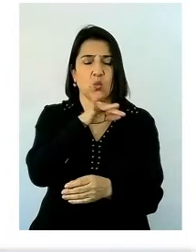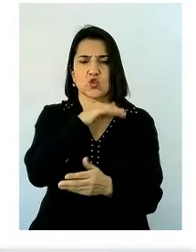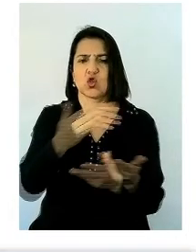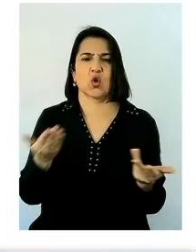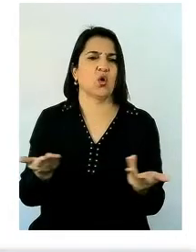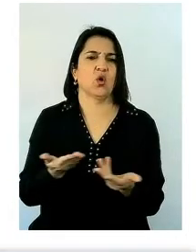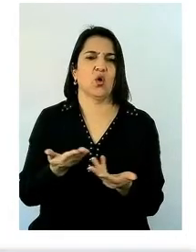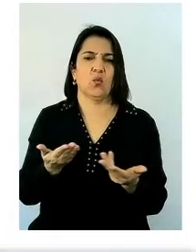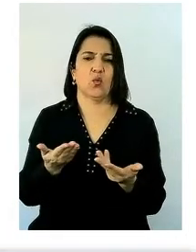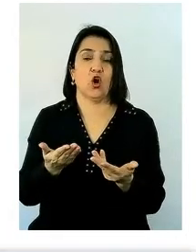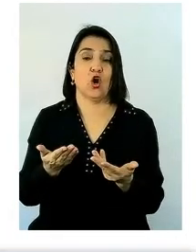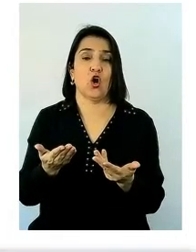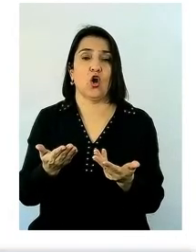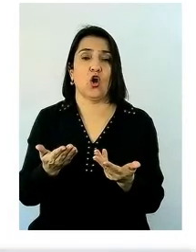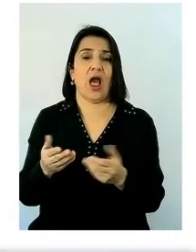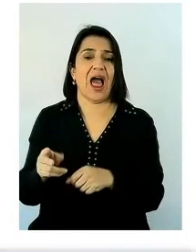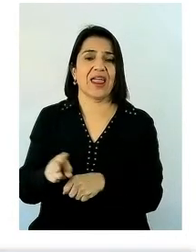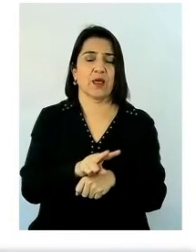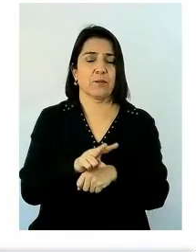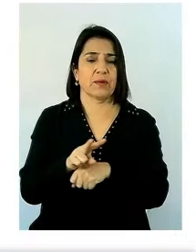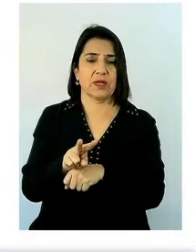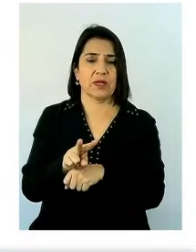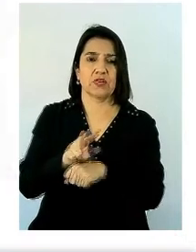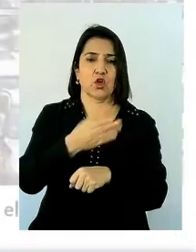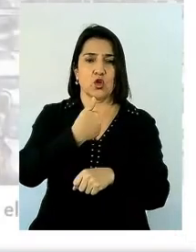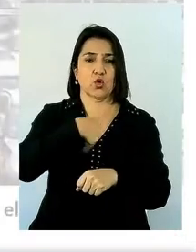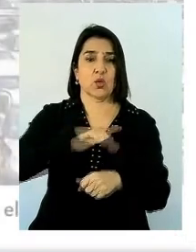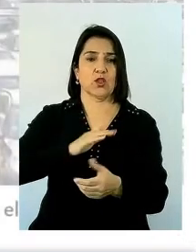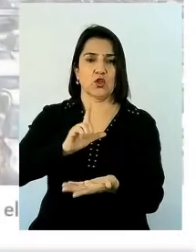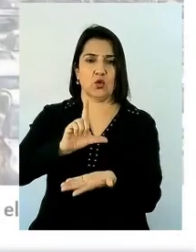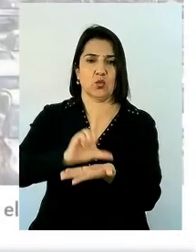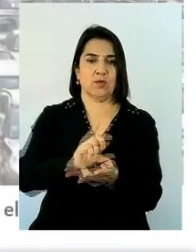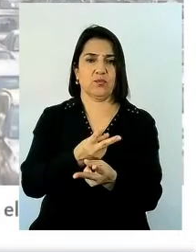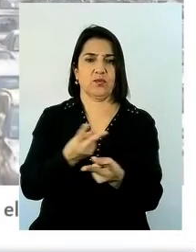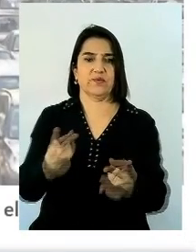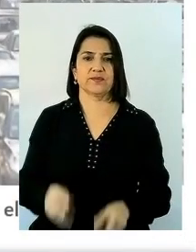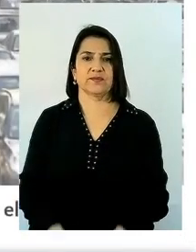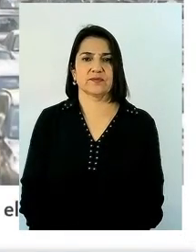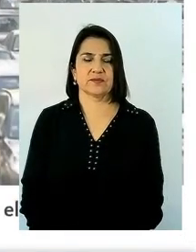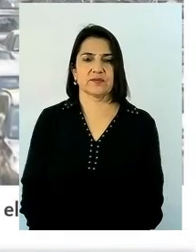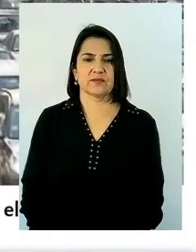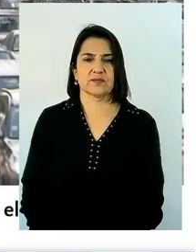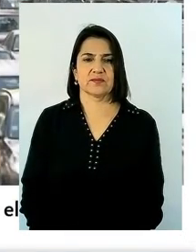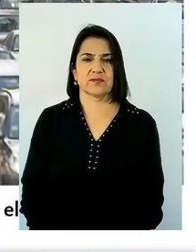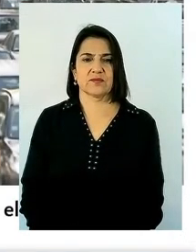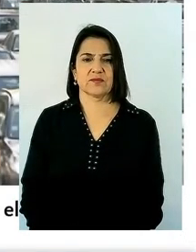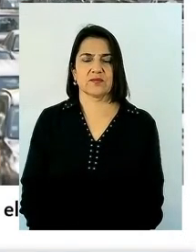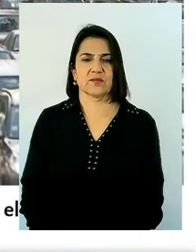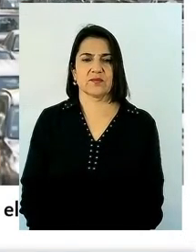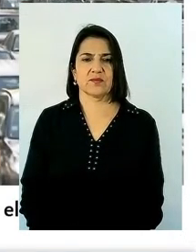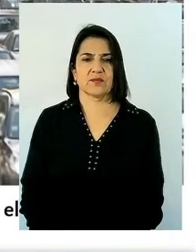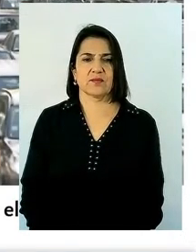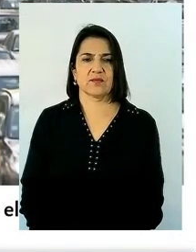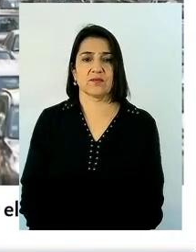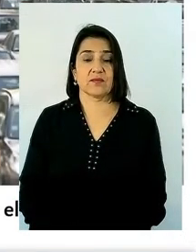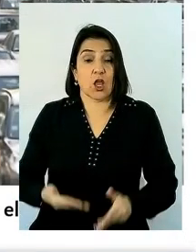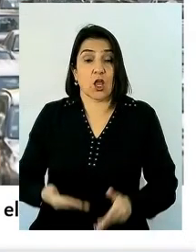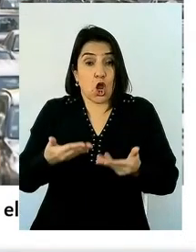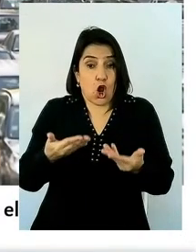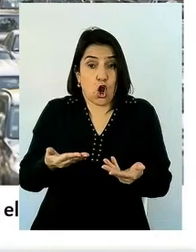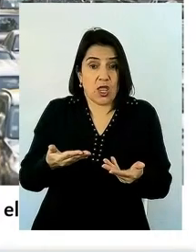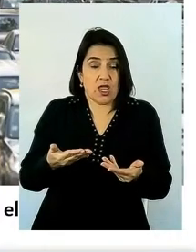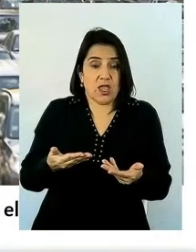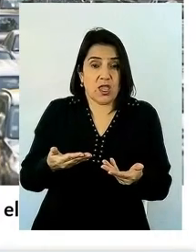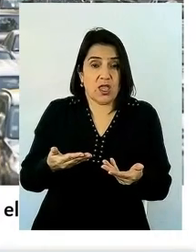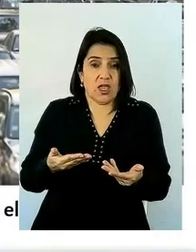administrando nuestro espacio público. Calles hoy, mañana la solución de